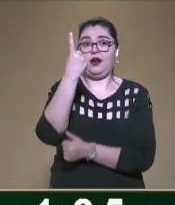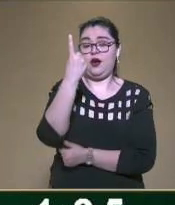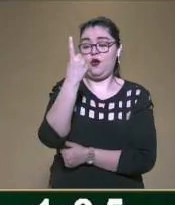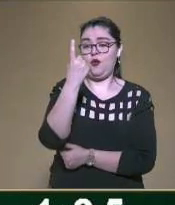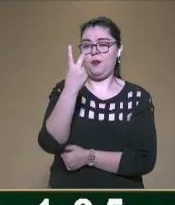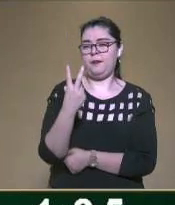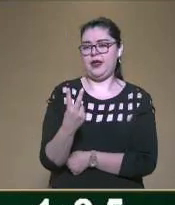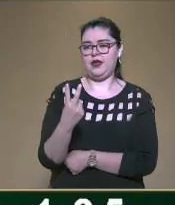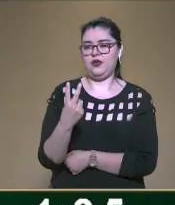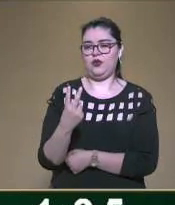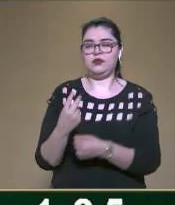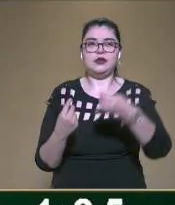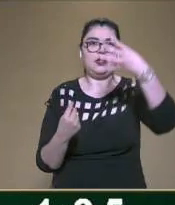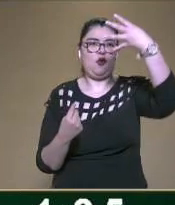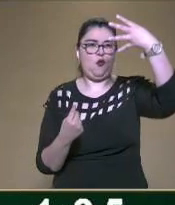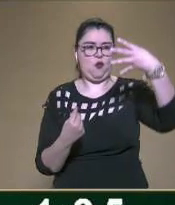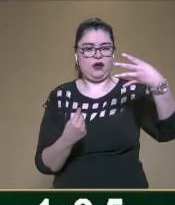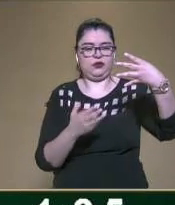una fracción